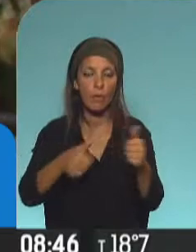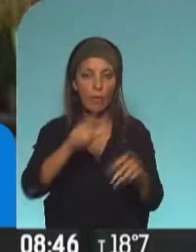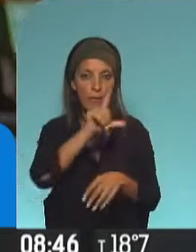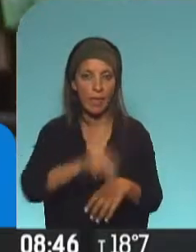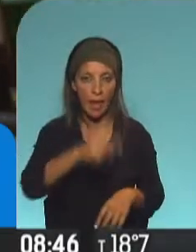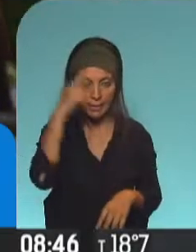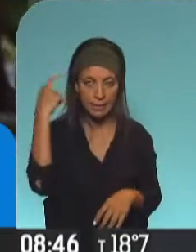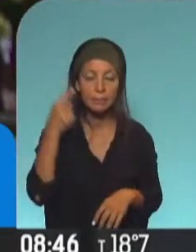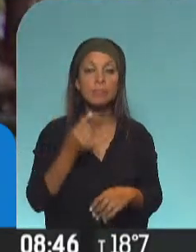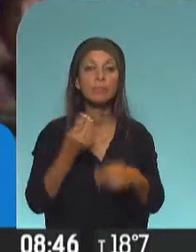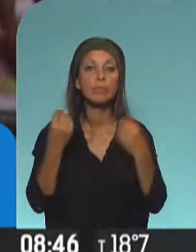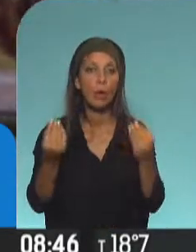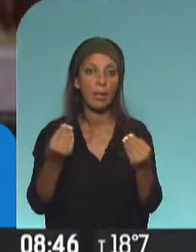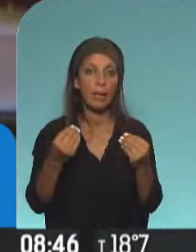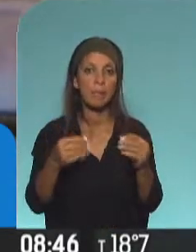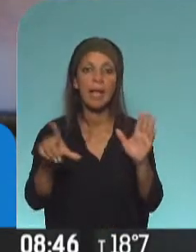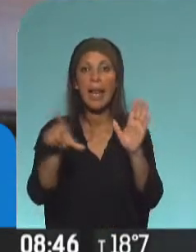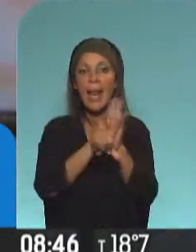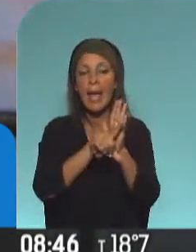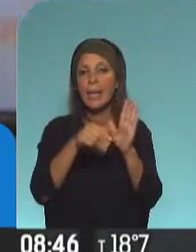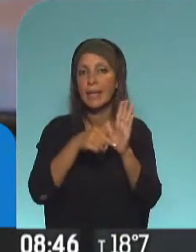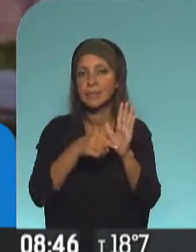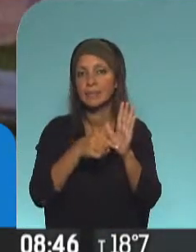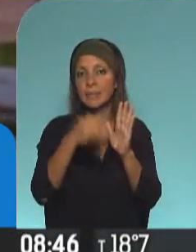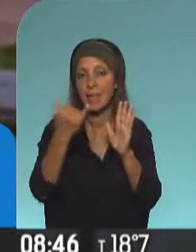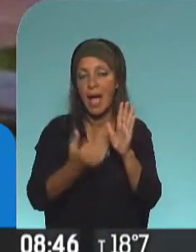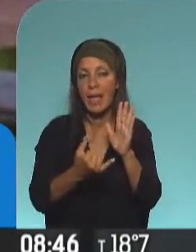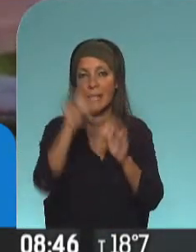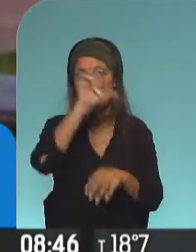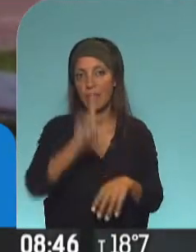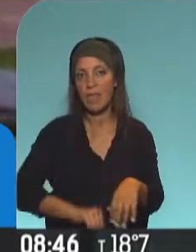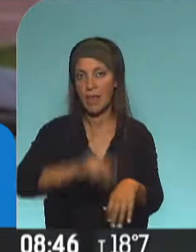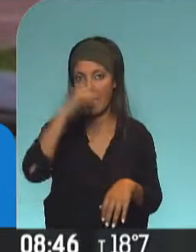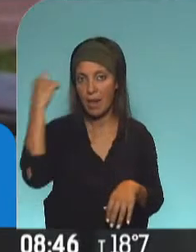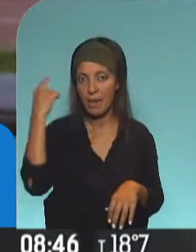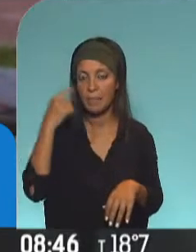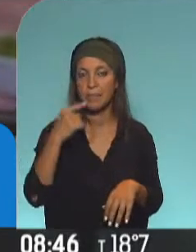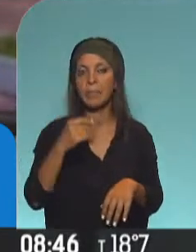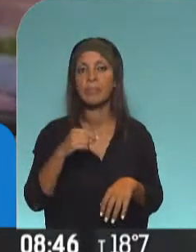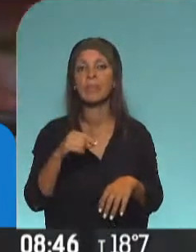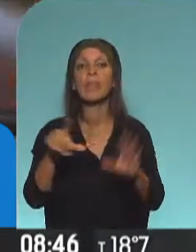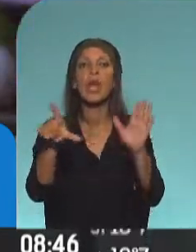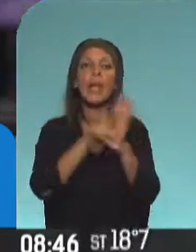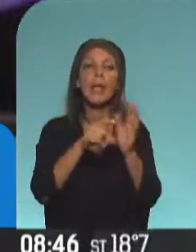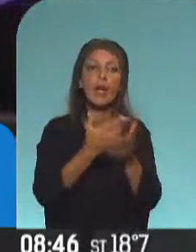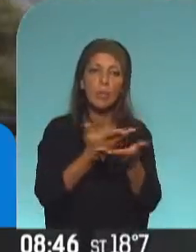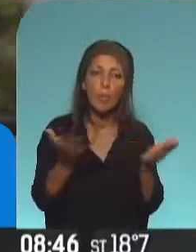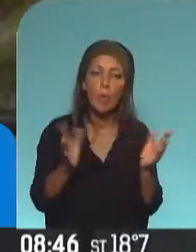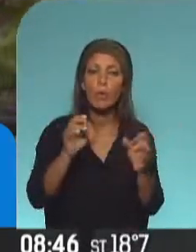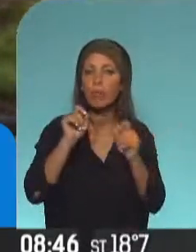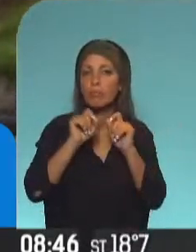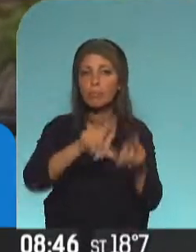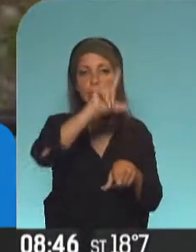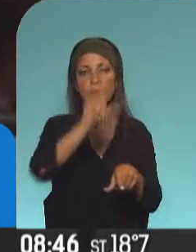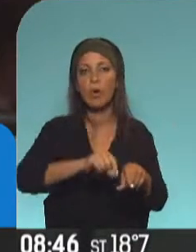¿Por qué? Porque se trata de una ley que tiene contenido federal. Es una ley de orden público que se aplica en todo el país,